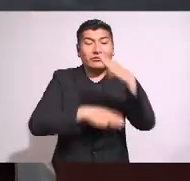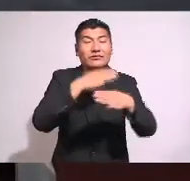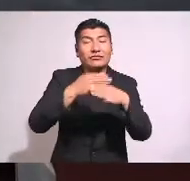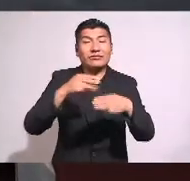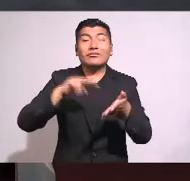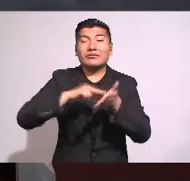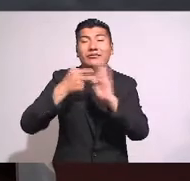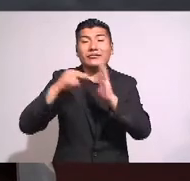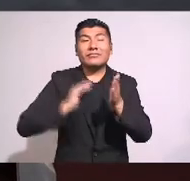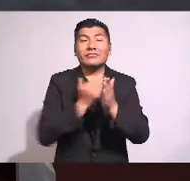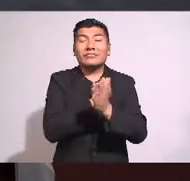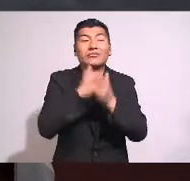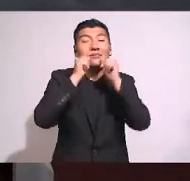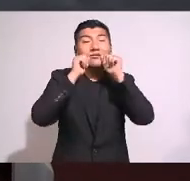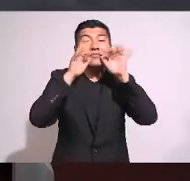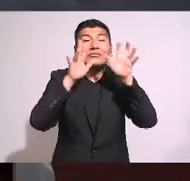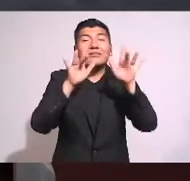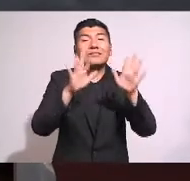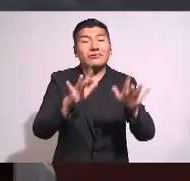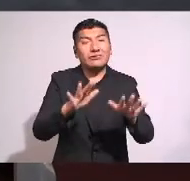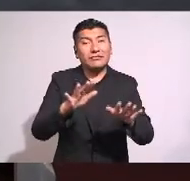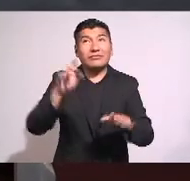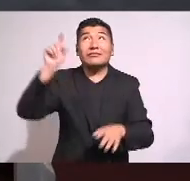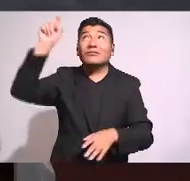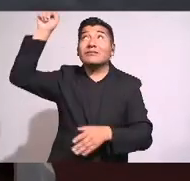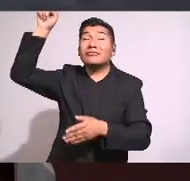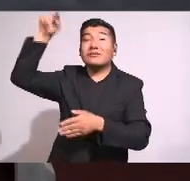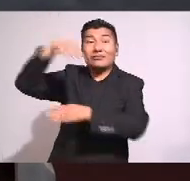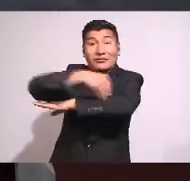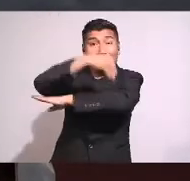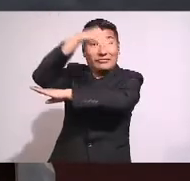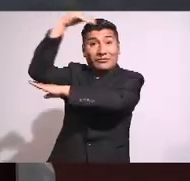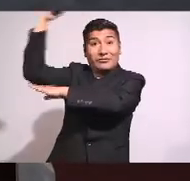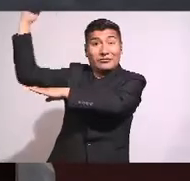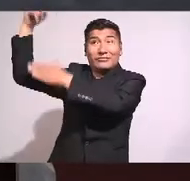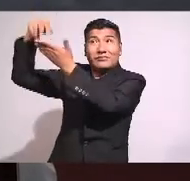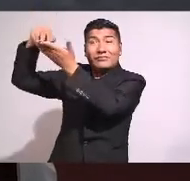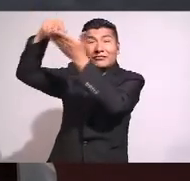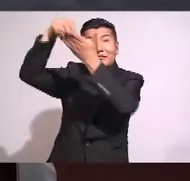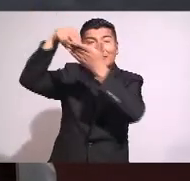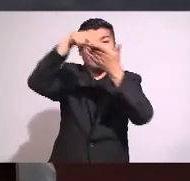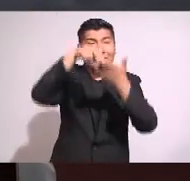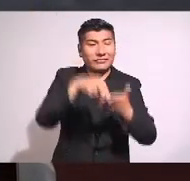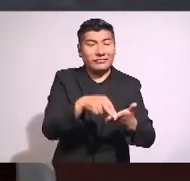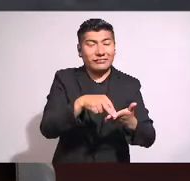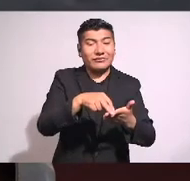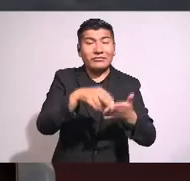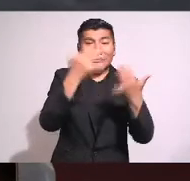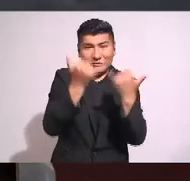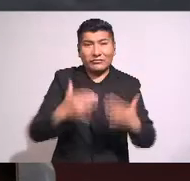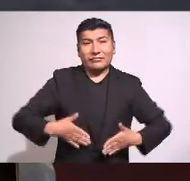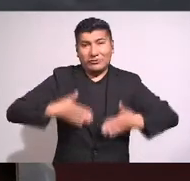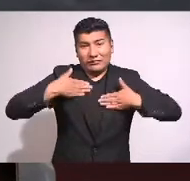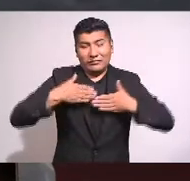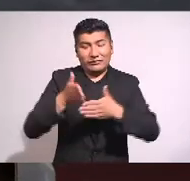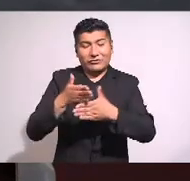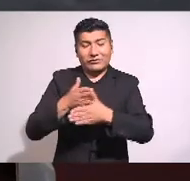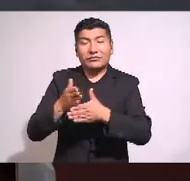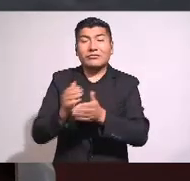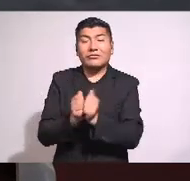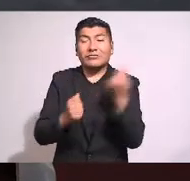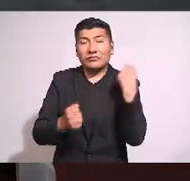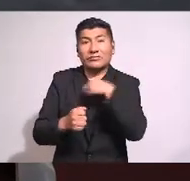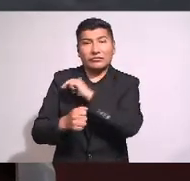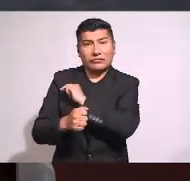nuestra bendición. Desciende del cielo y habita en medio de nosotros. Y el